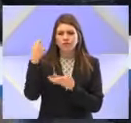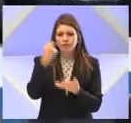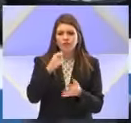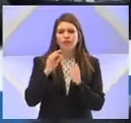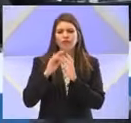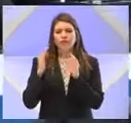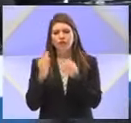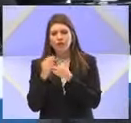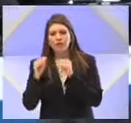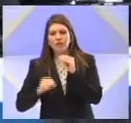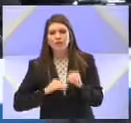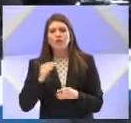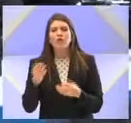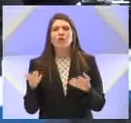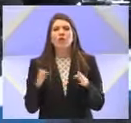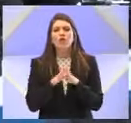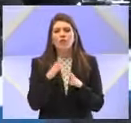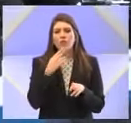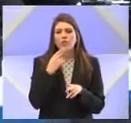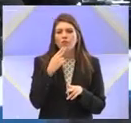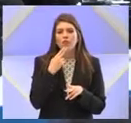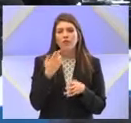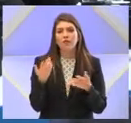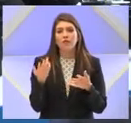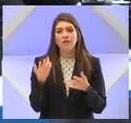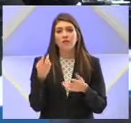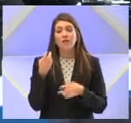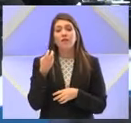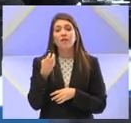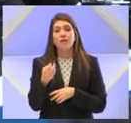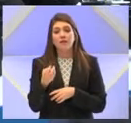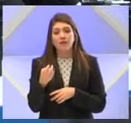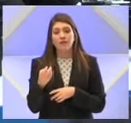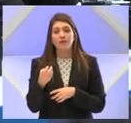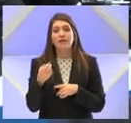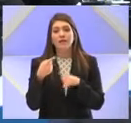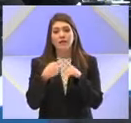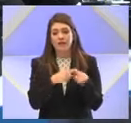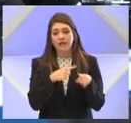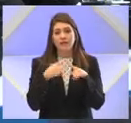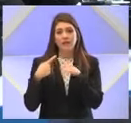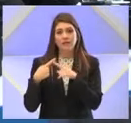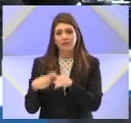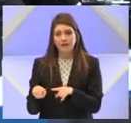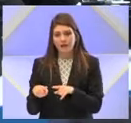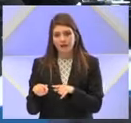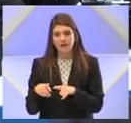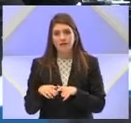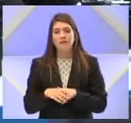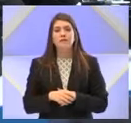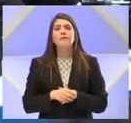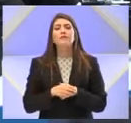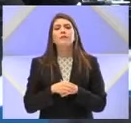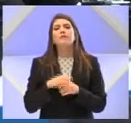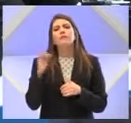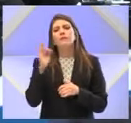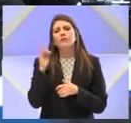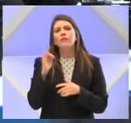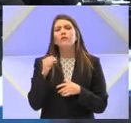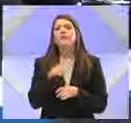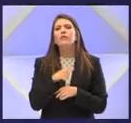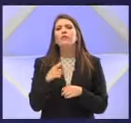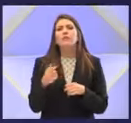usos qué ancho de banda quiere que contenidos como qué valores